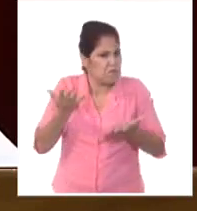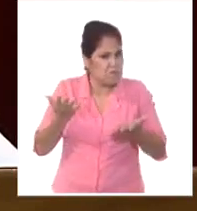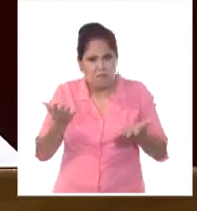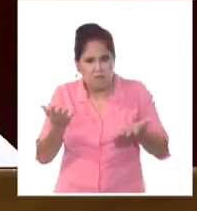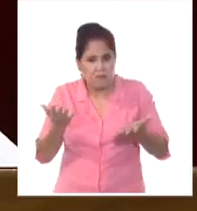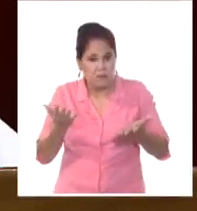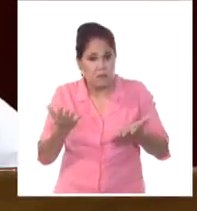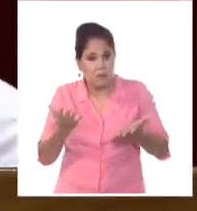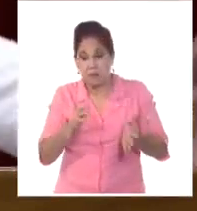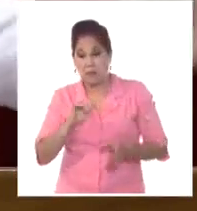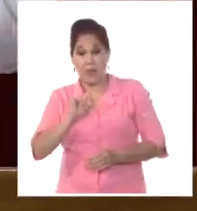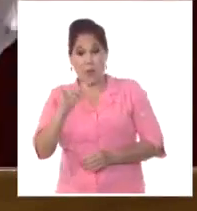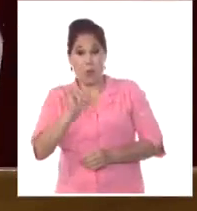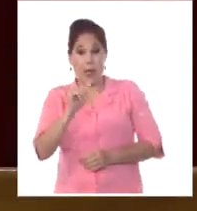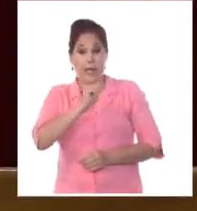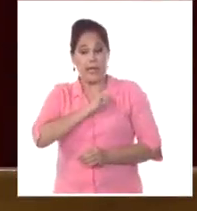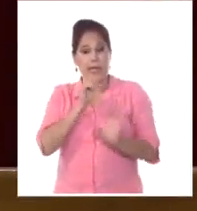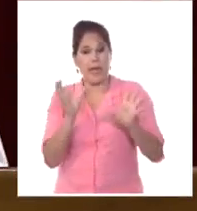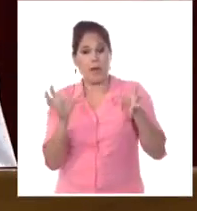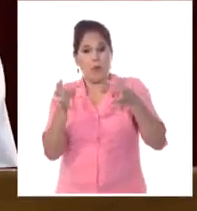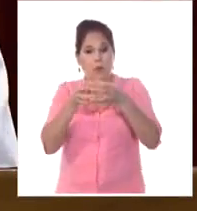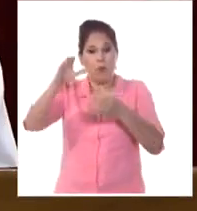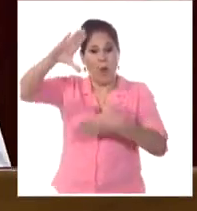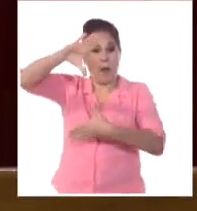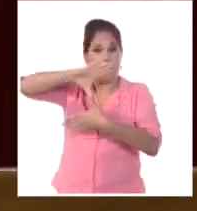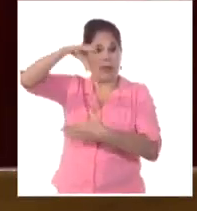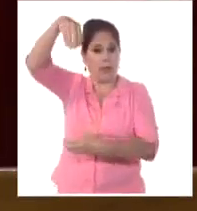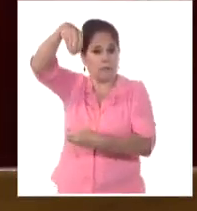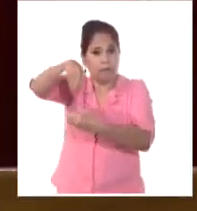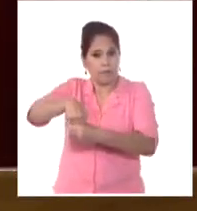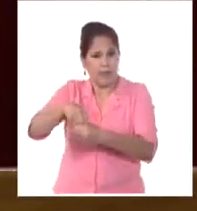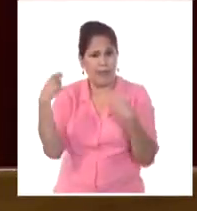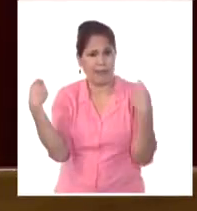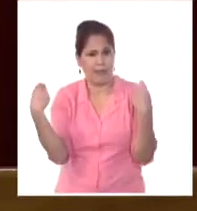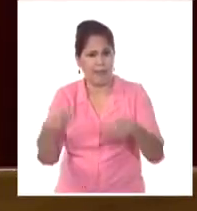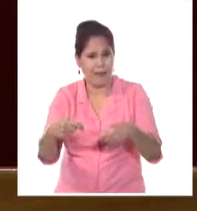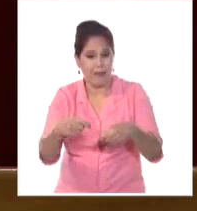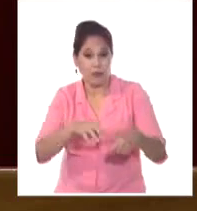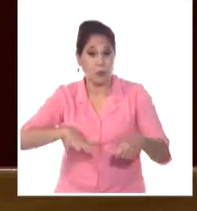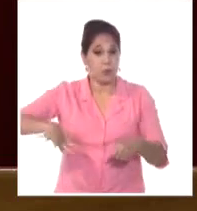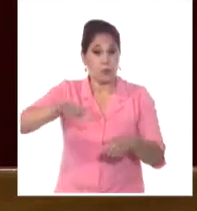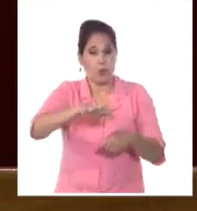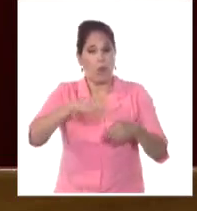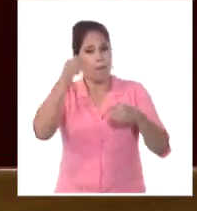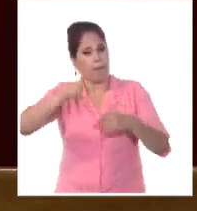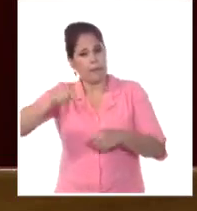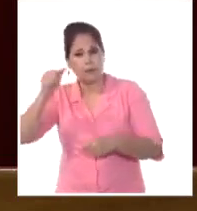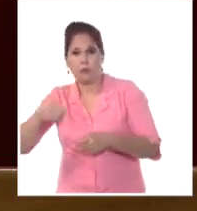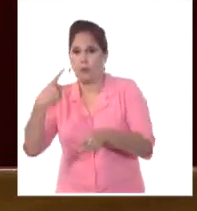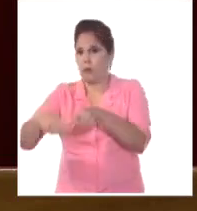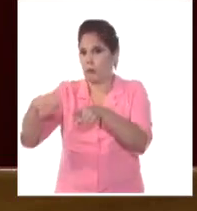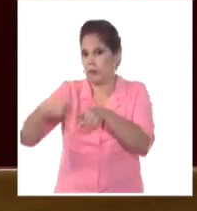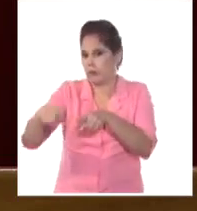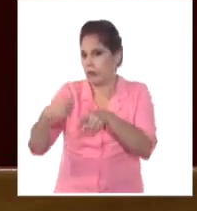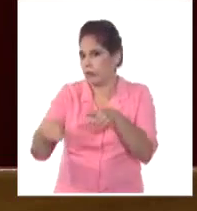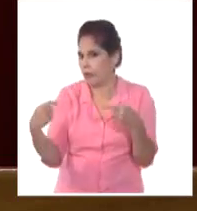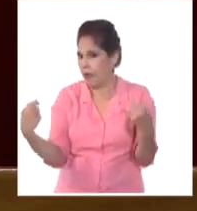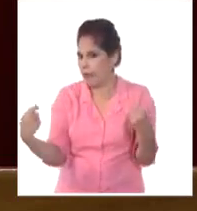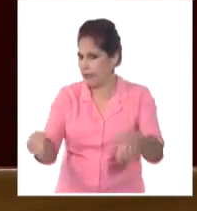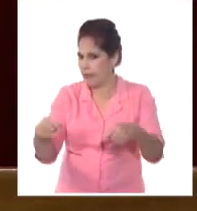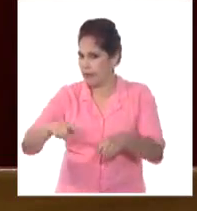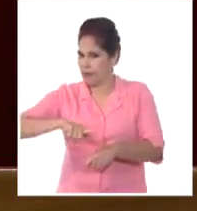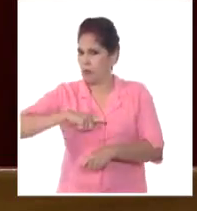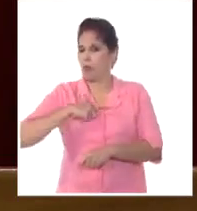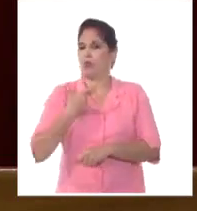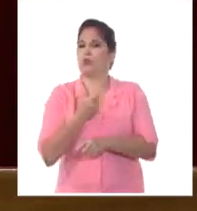no se trataba de buscar una integración americana y que todo el potencial humano de recursos de